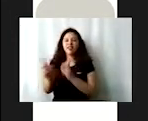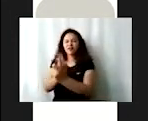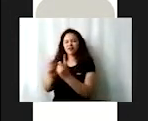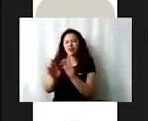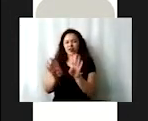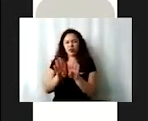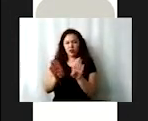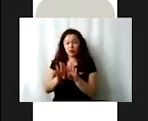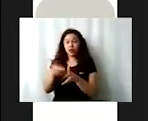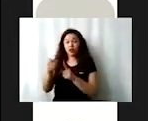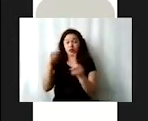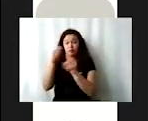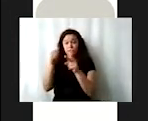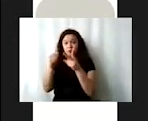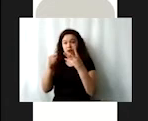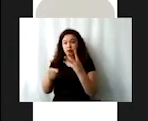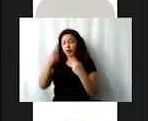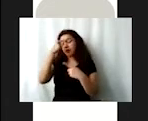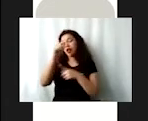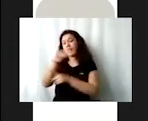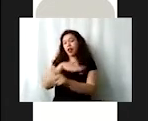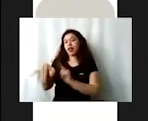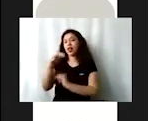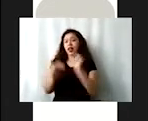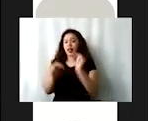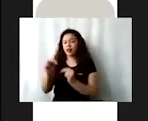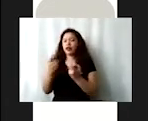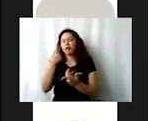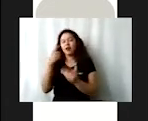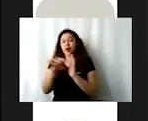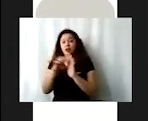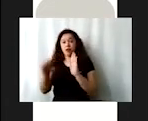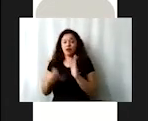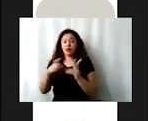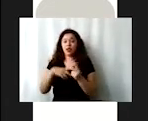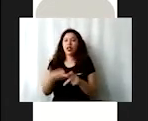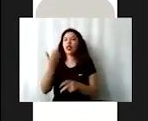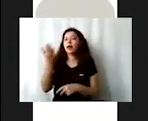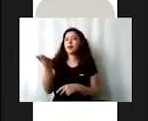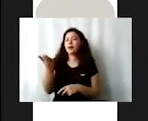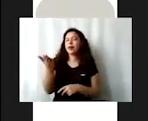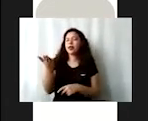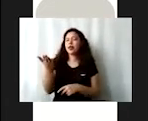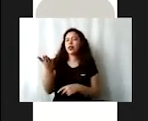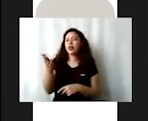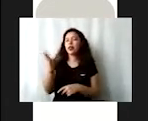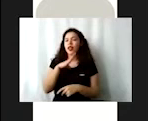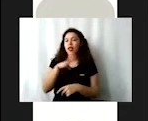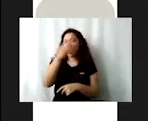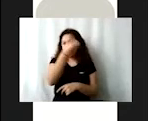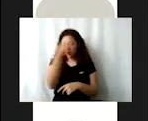son específicas en torno a ese puesto. Aquí, por ejemplo, a se le solicitaba cumpliera con